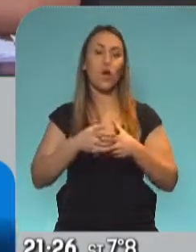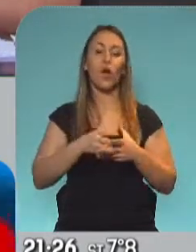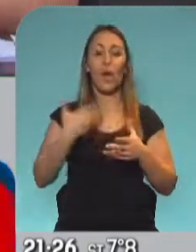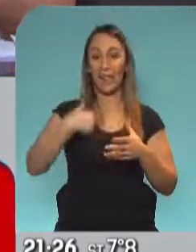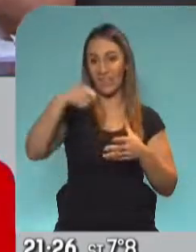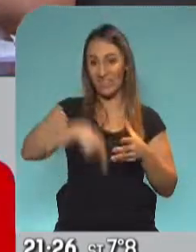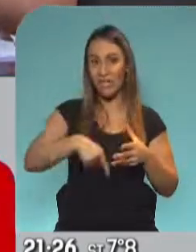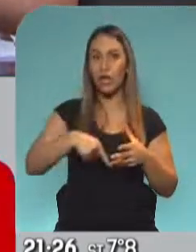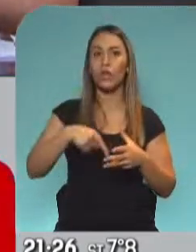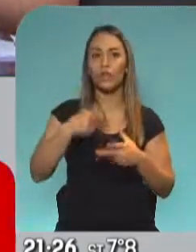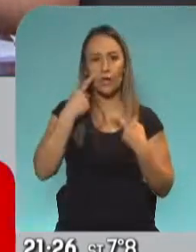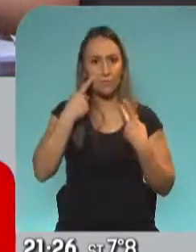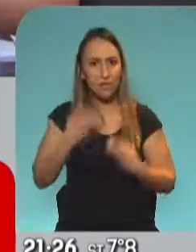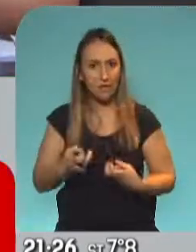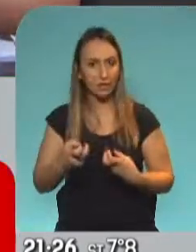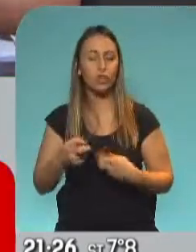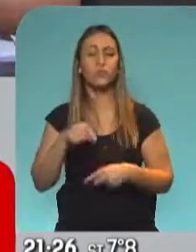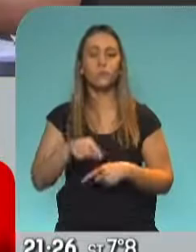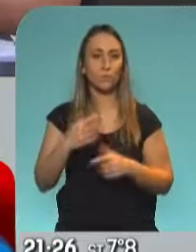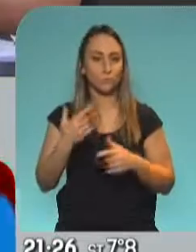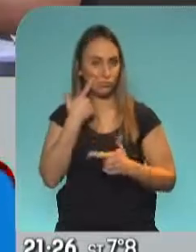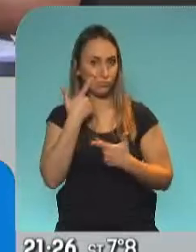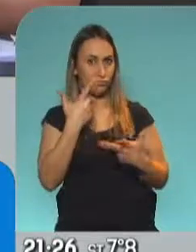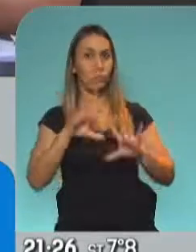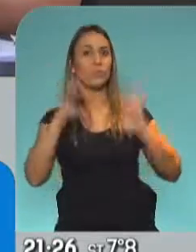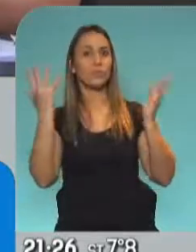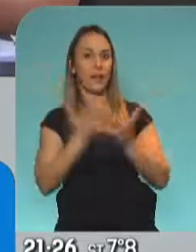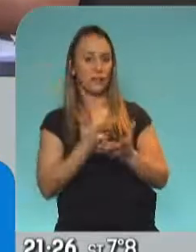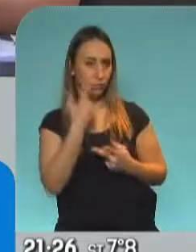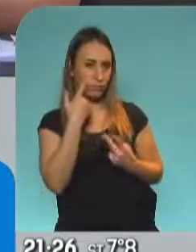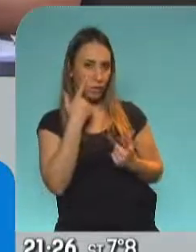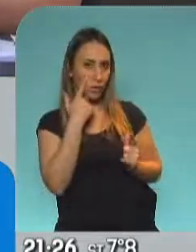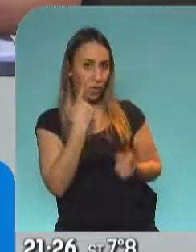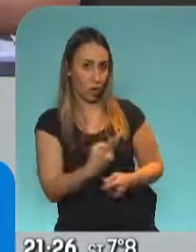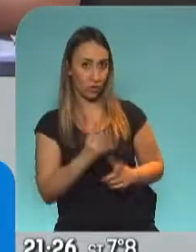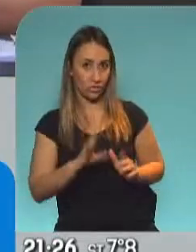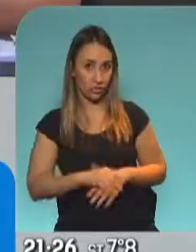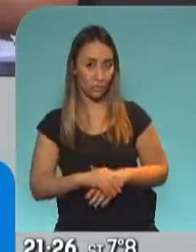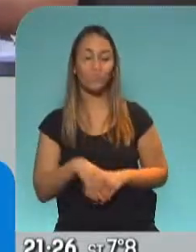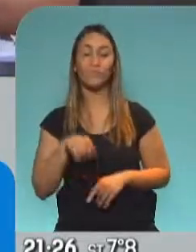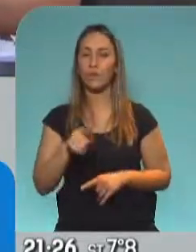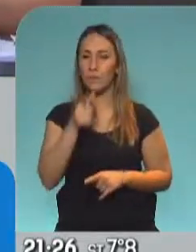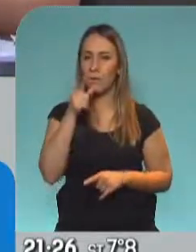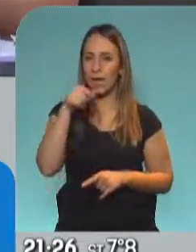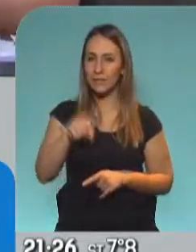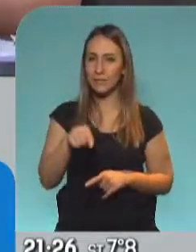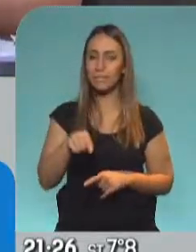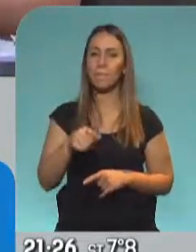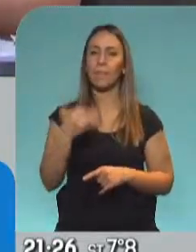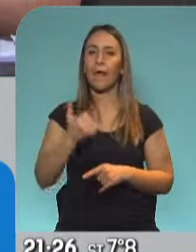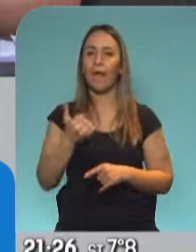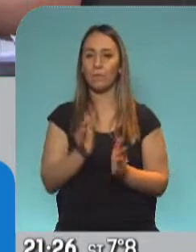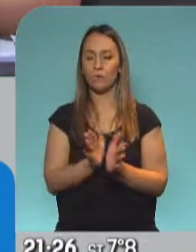forense, que es muy reconocido a nivel internacional en el esclarecimiento del caso. Entonces, me parece que acá, digamos, se marca una